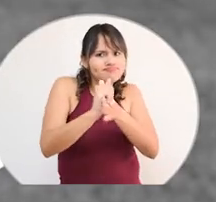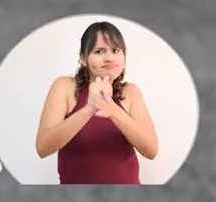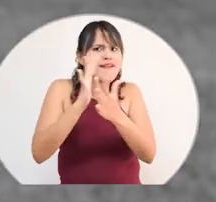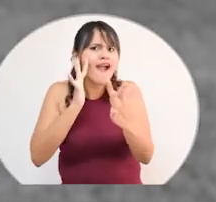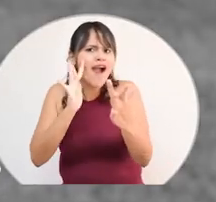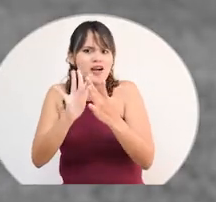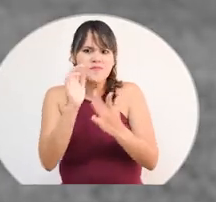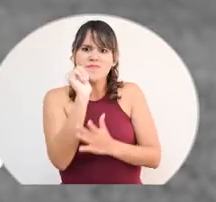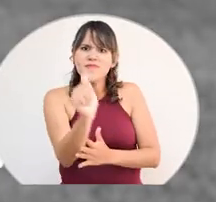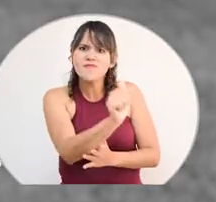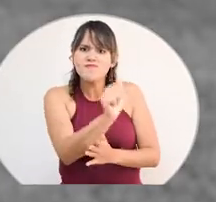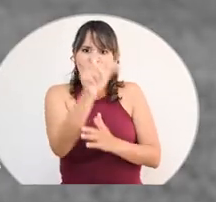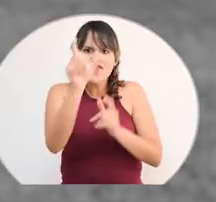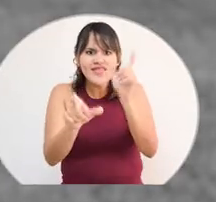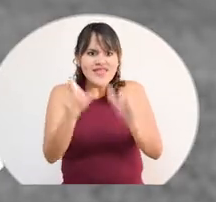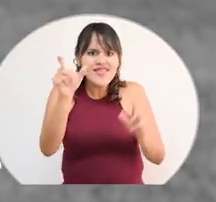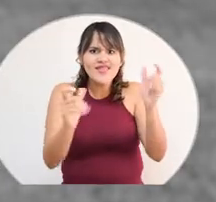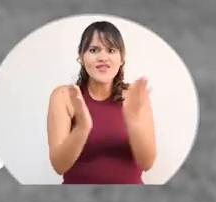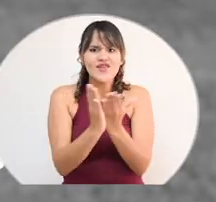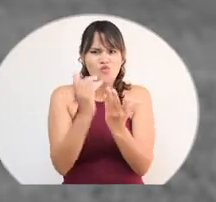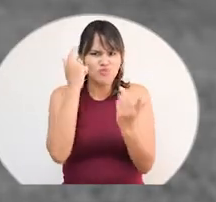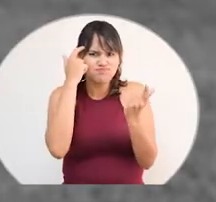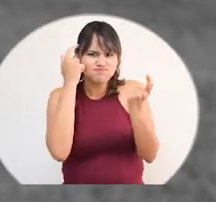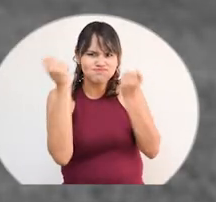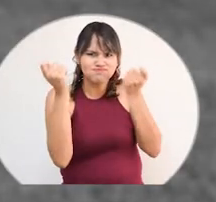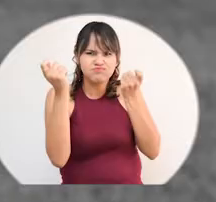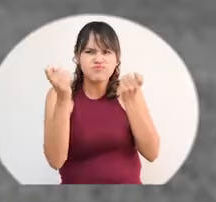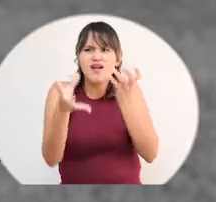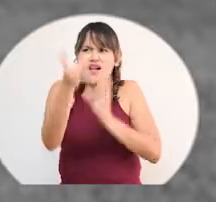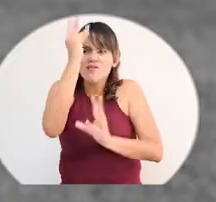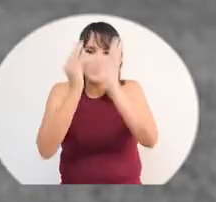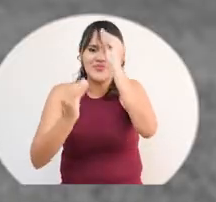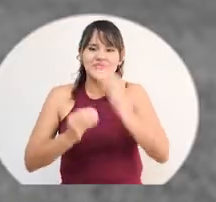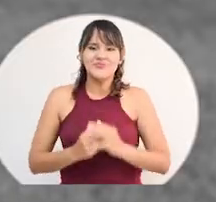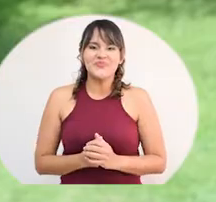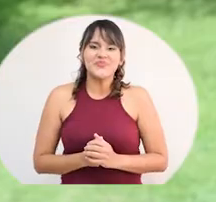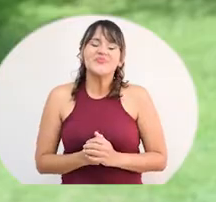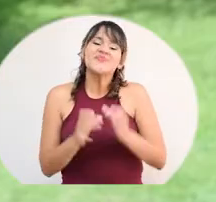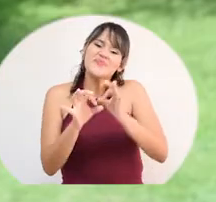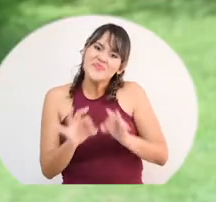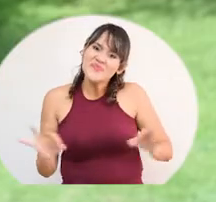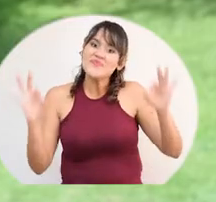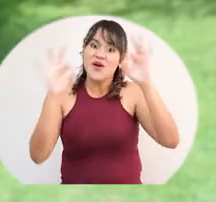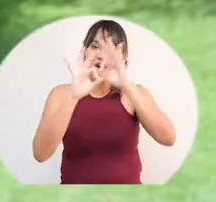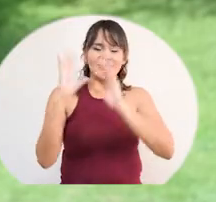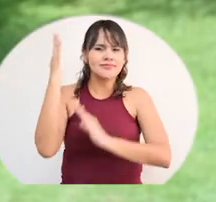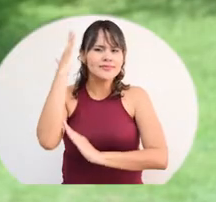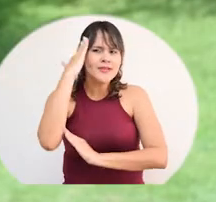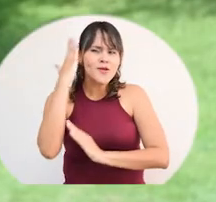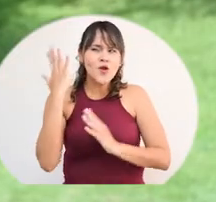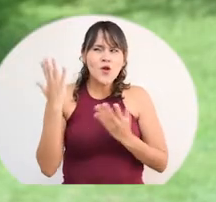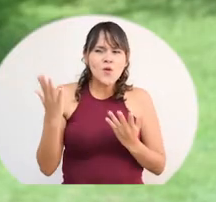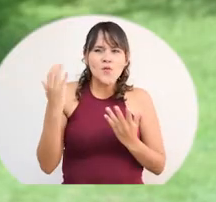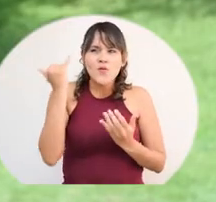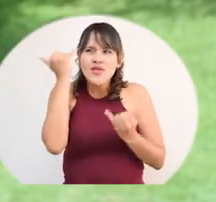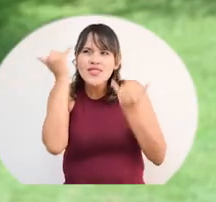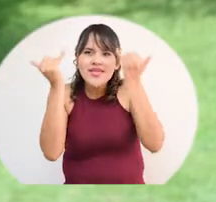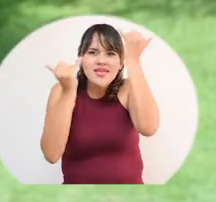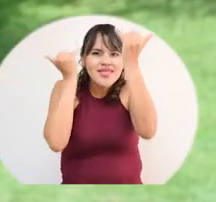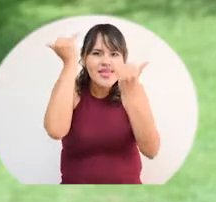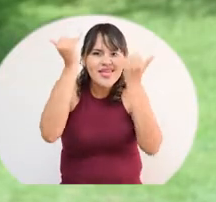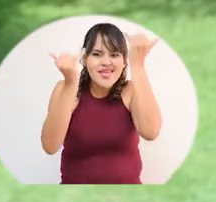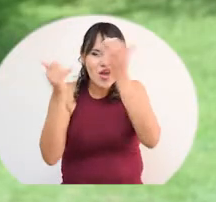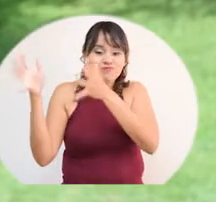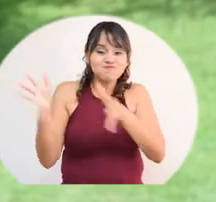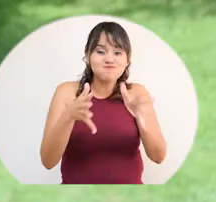y una estrategia que lleve a que sus estudiantes puedan aprender su conocimiento hay que hay que saber jugar diferentes tácticas